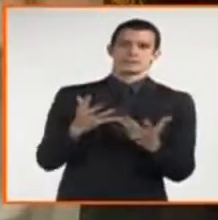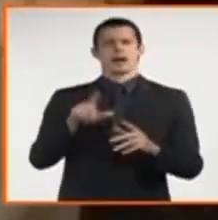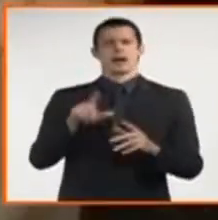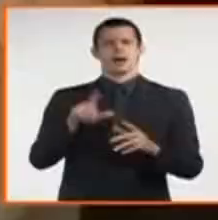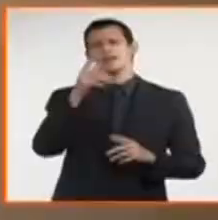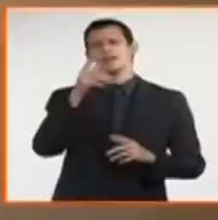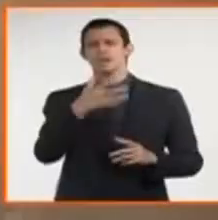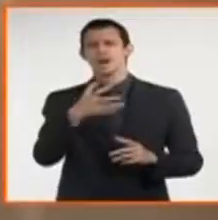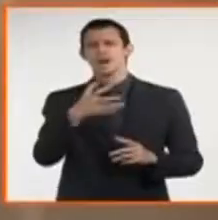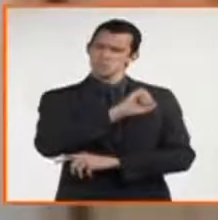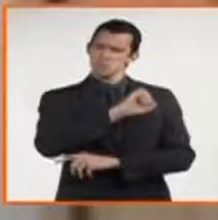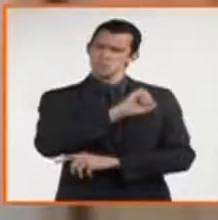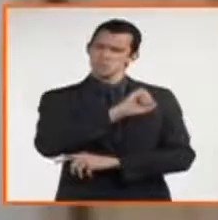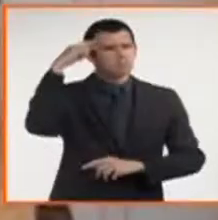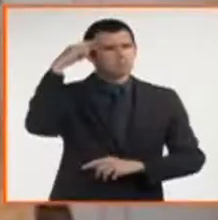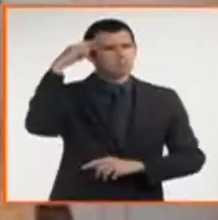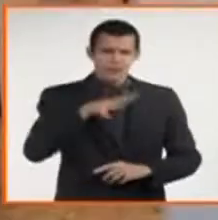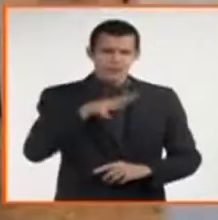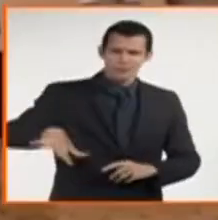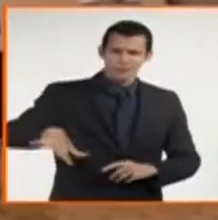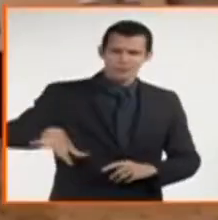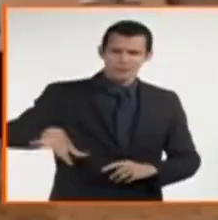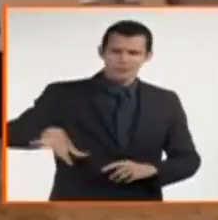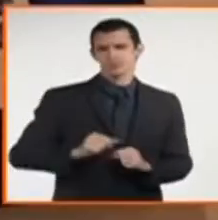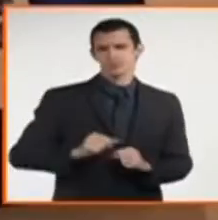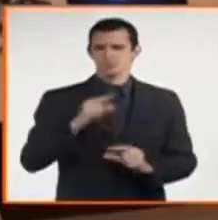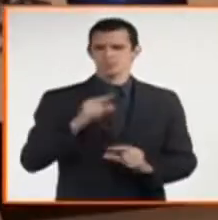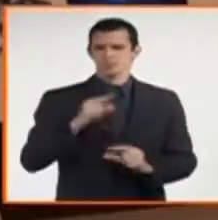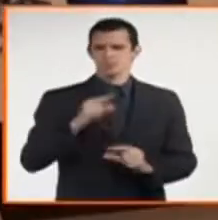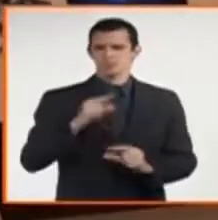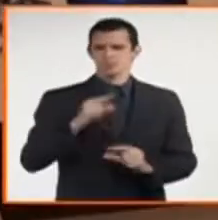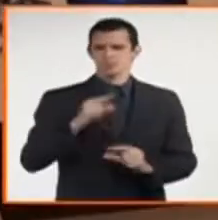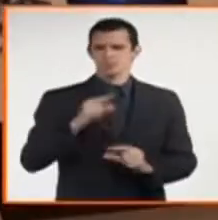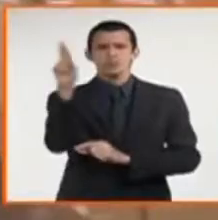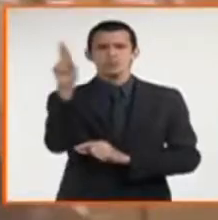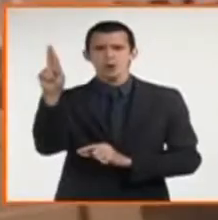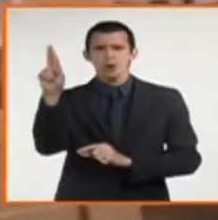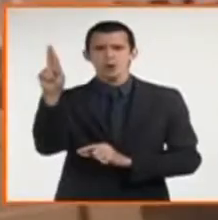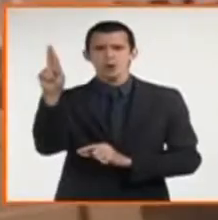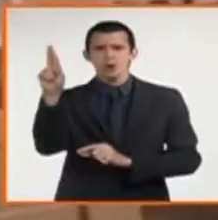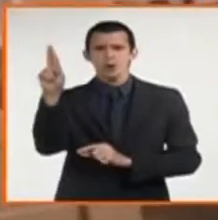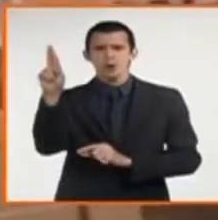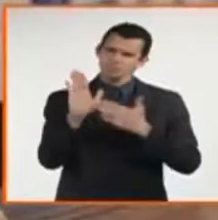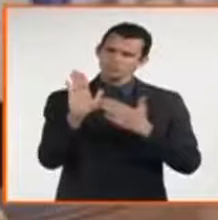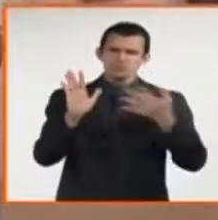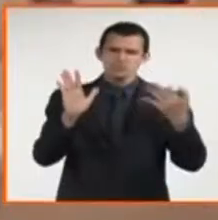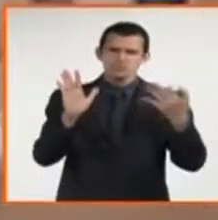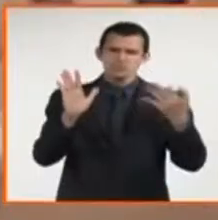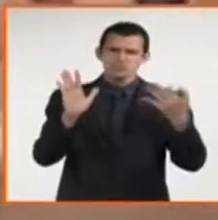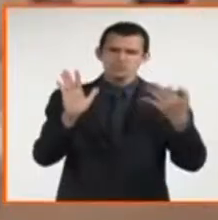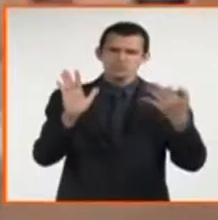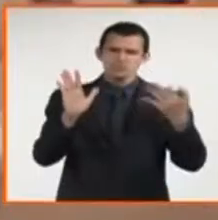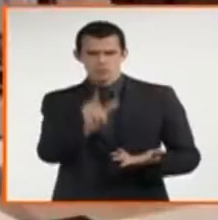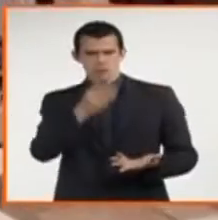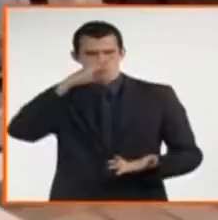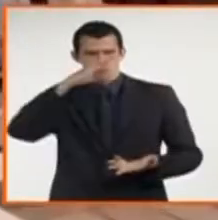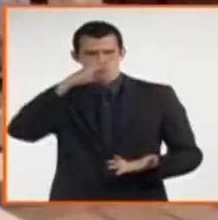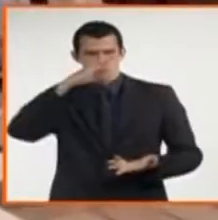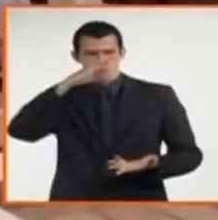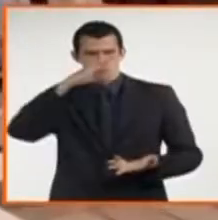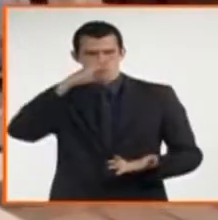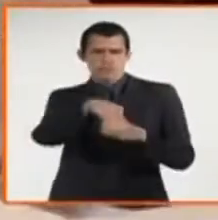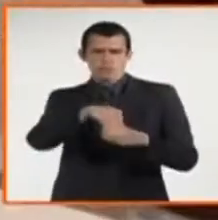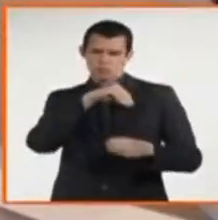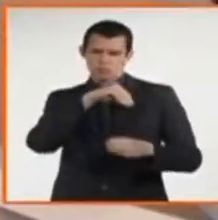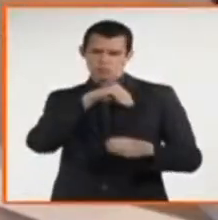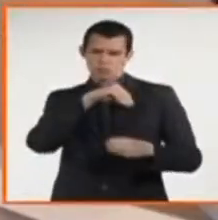encabezó una revolución que demostró que sí era posible. Yo creo que también podemos encontrar el pensamiento